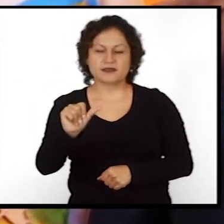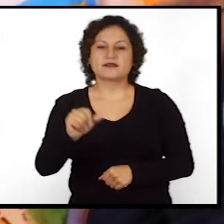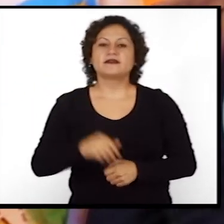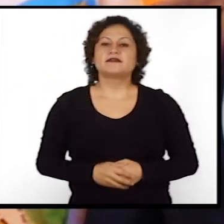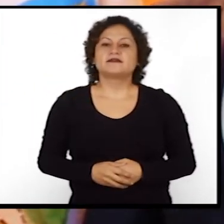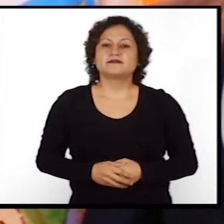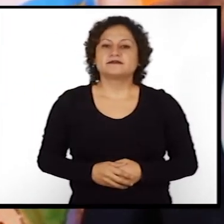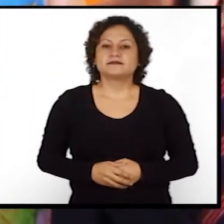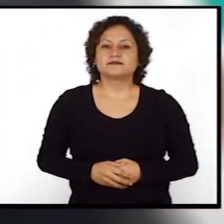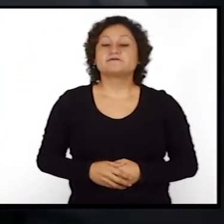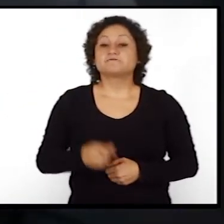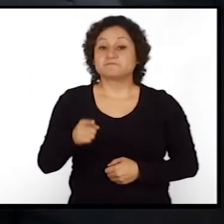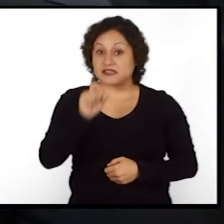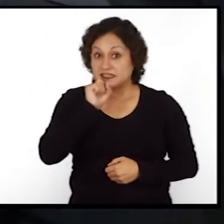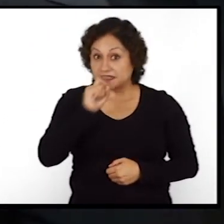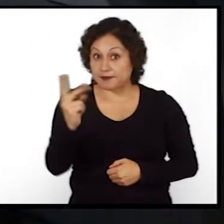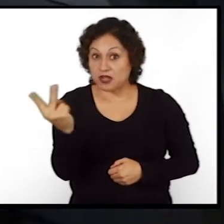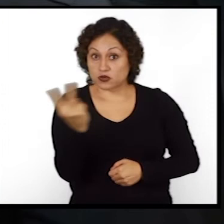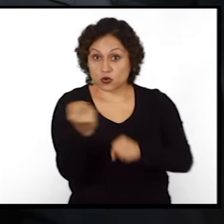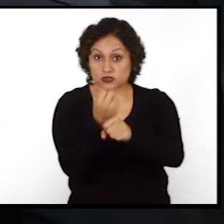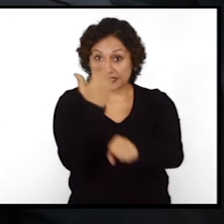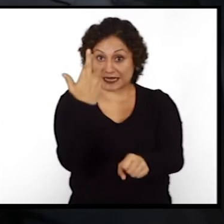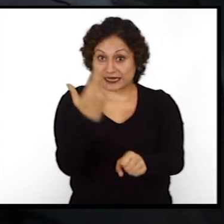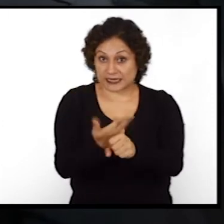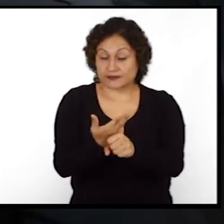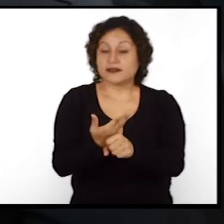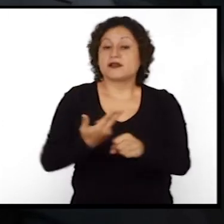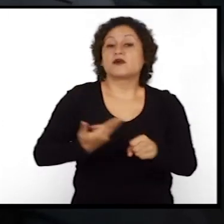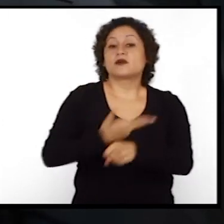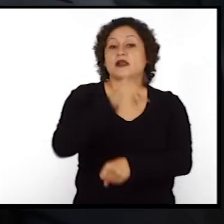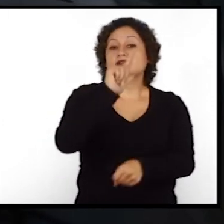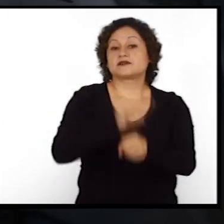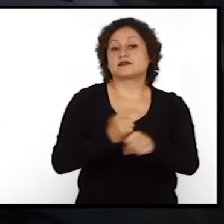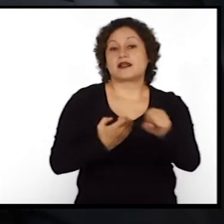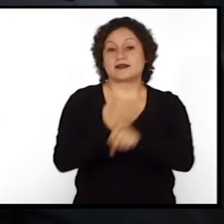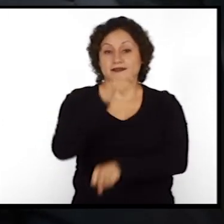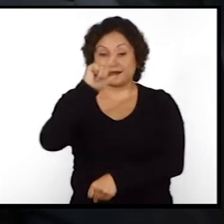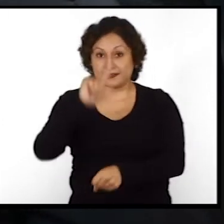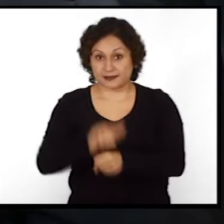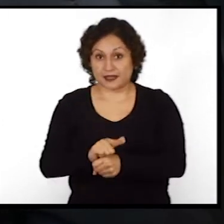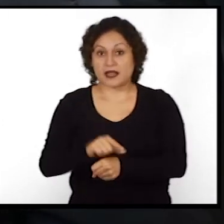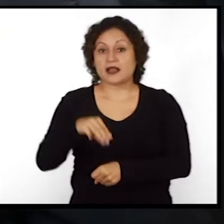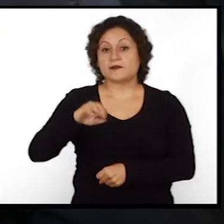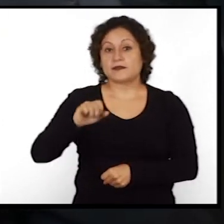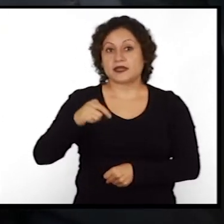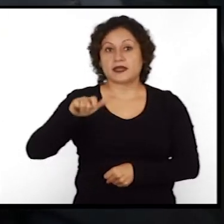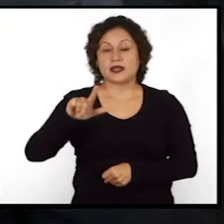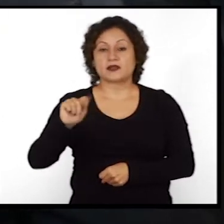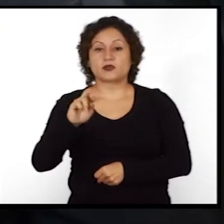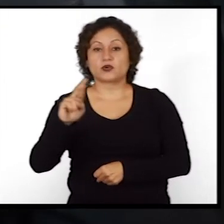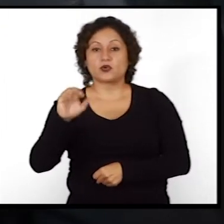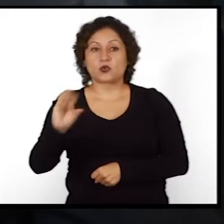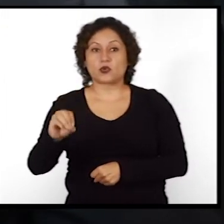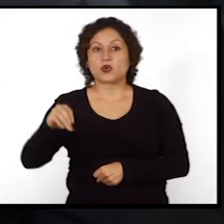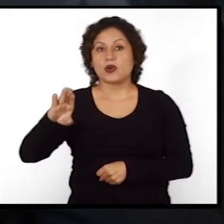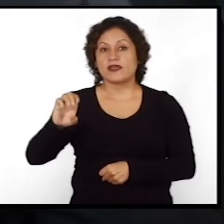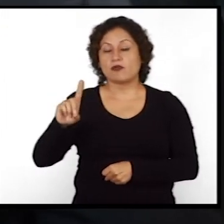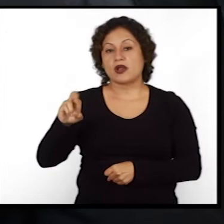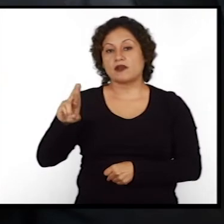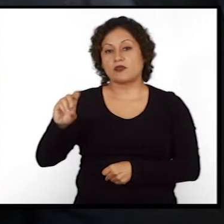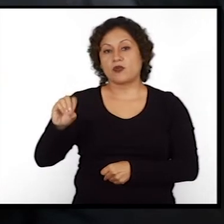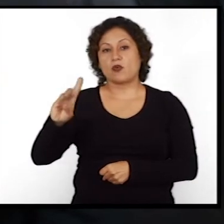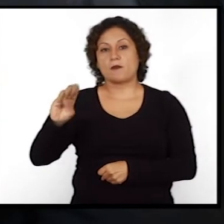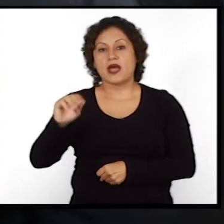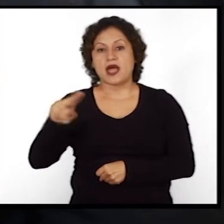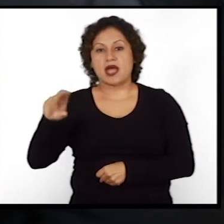Fayad Meneses, y a través de la experiencia de los secretarios de turismo a nivel nacional y estatal, Miguel Torruco Márquez y